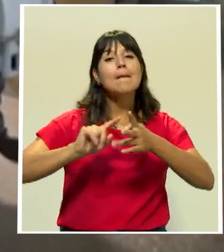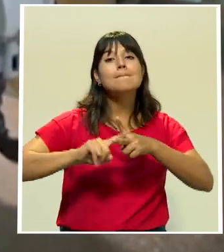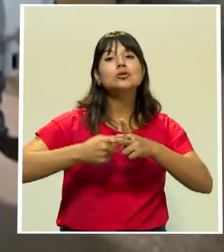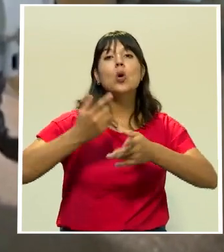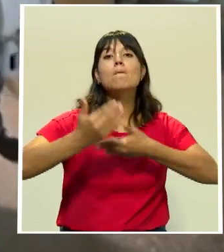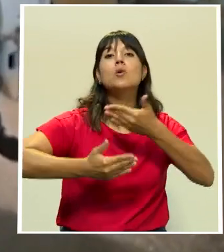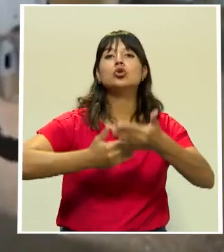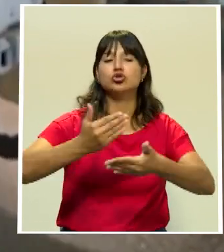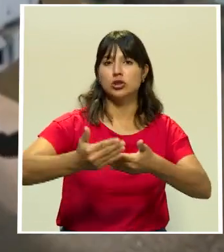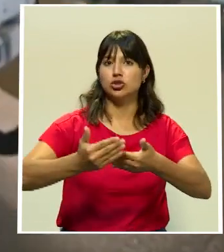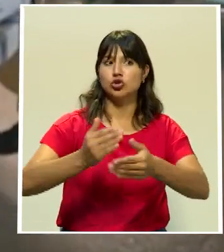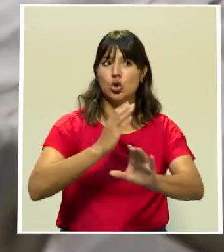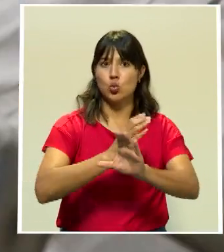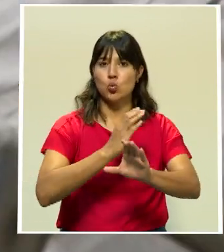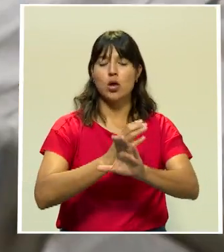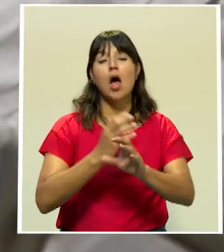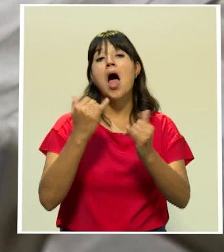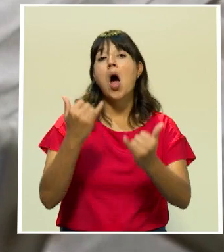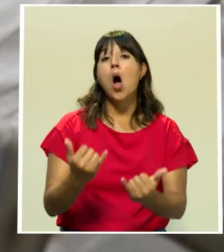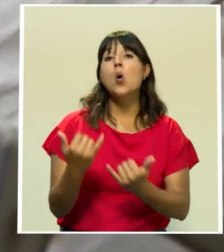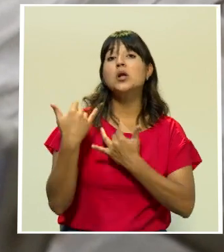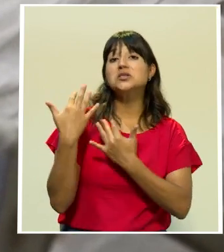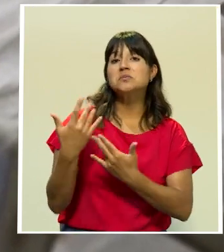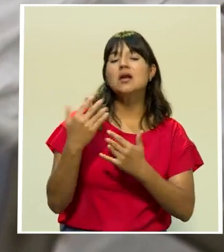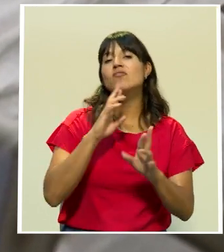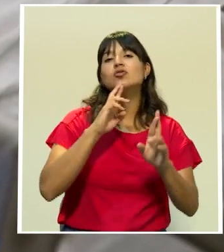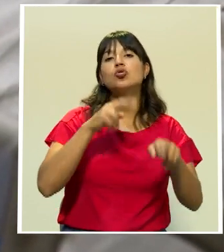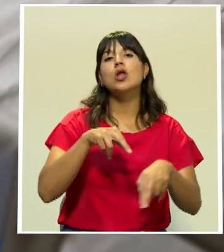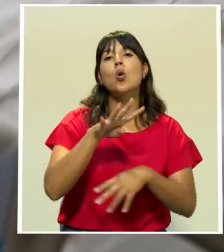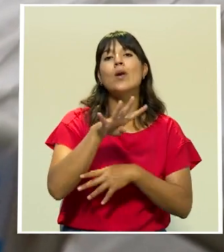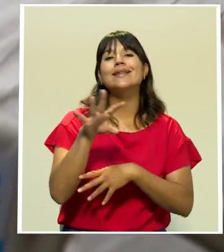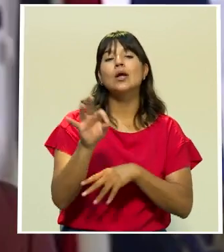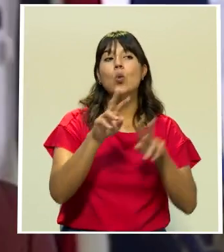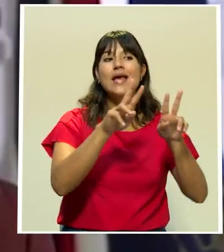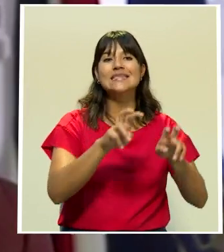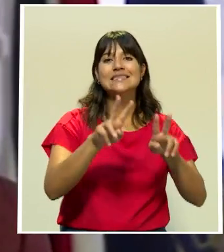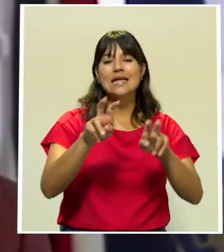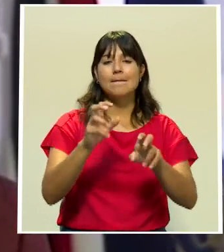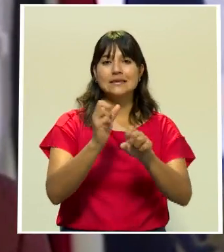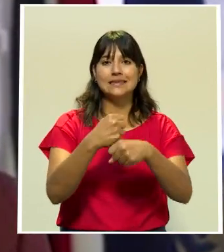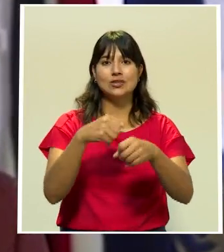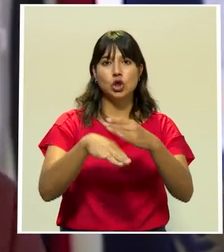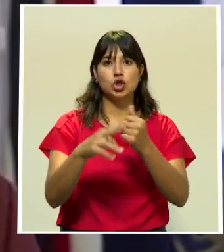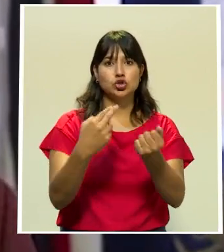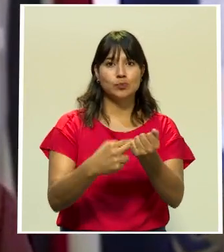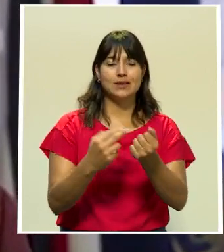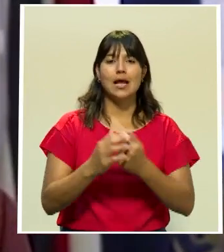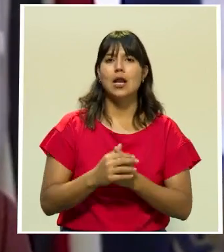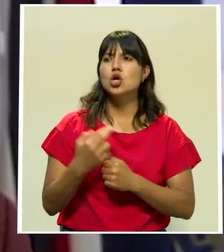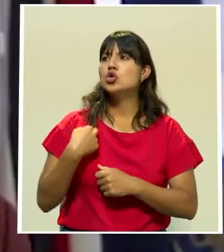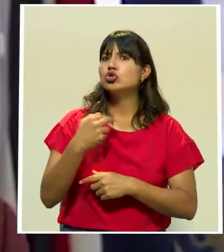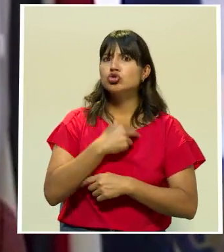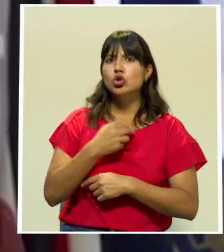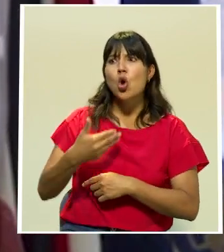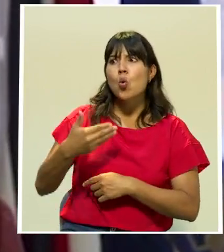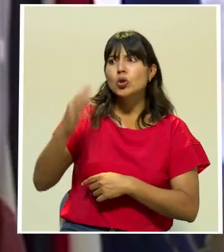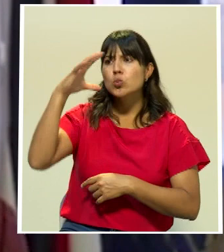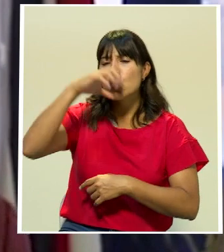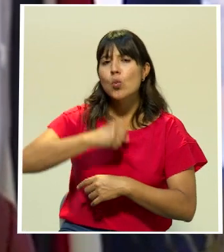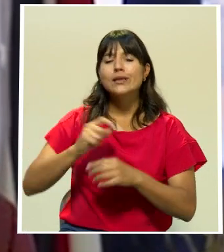Por ahora se está a la espera del resultado de 49 pruebas. Se activaron todos los protocolos